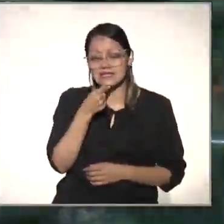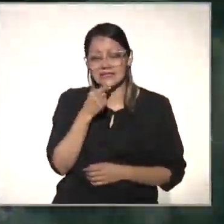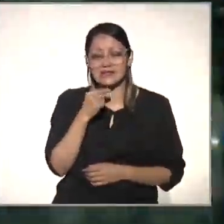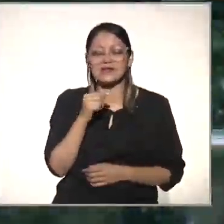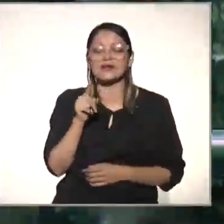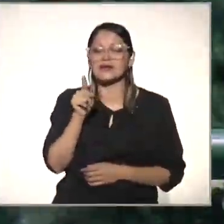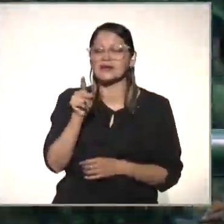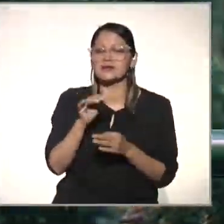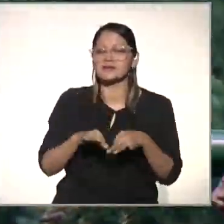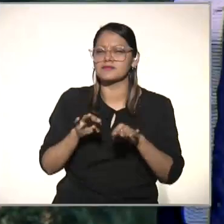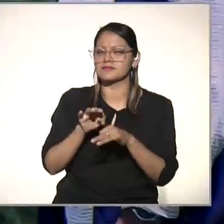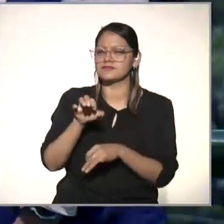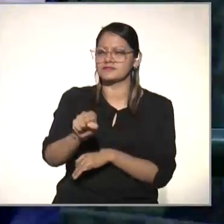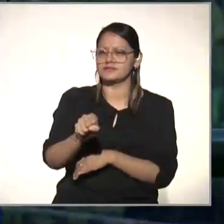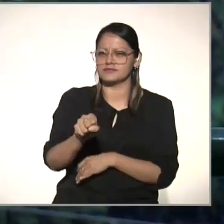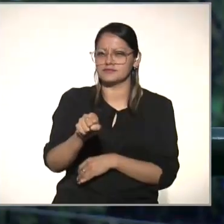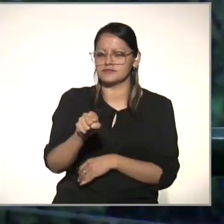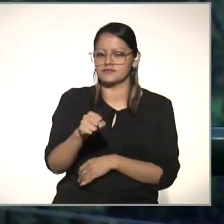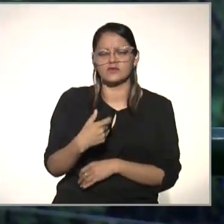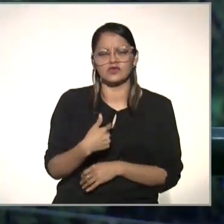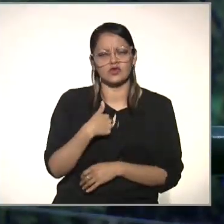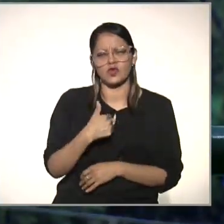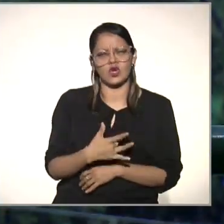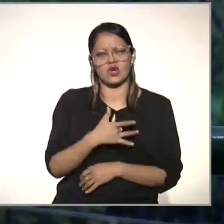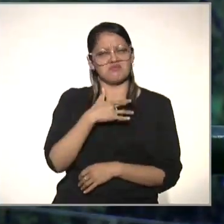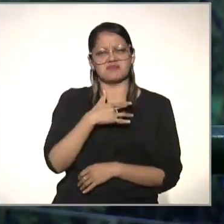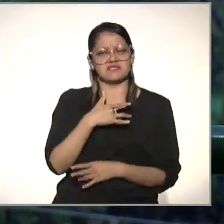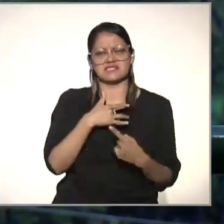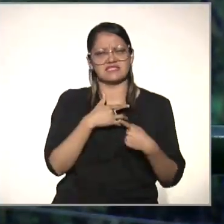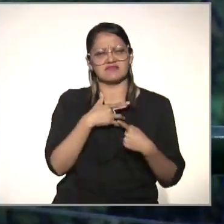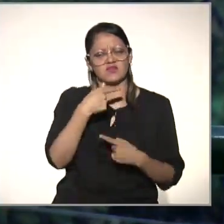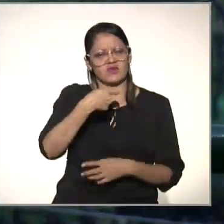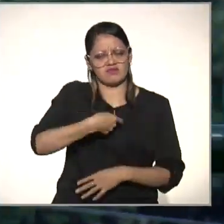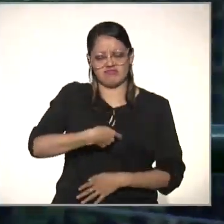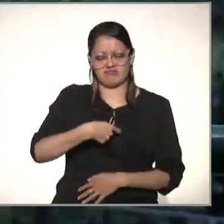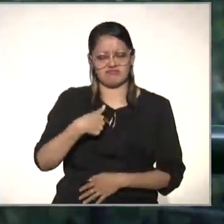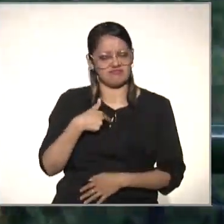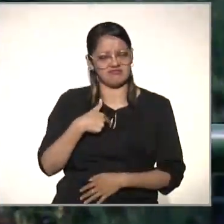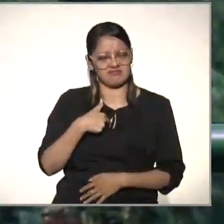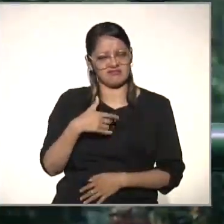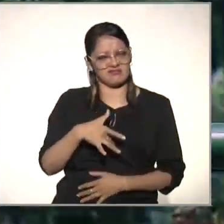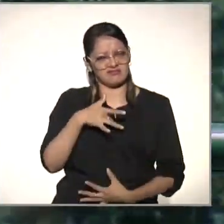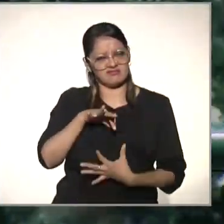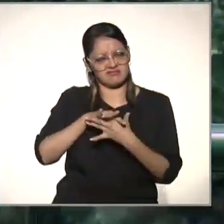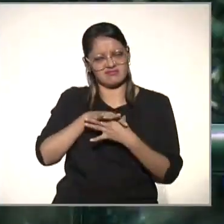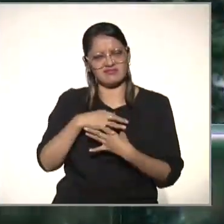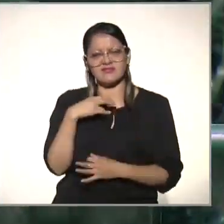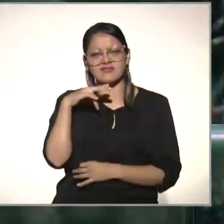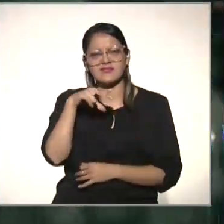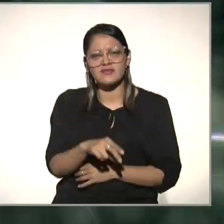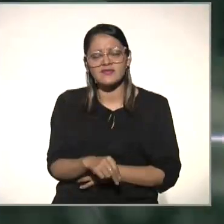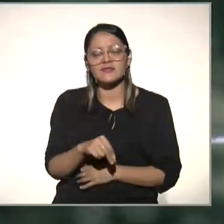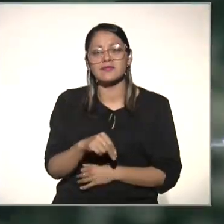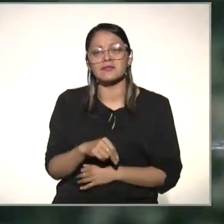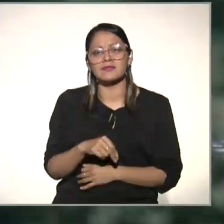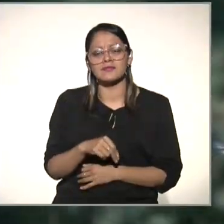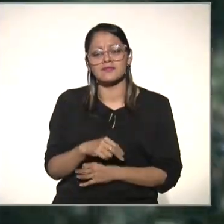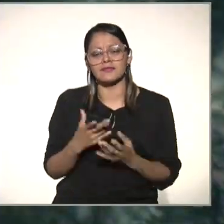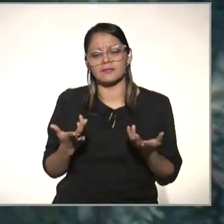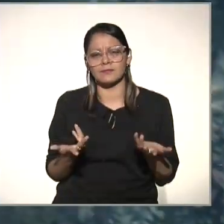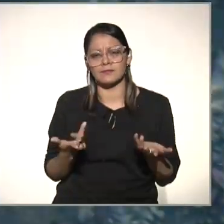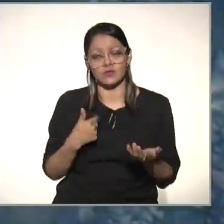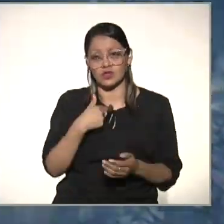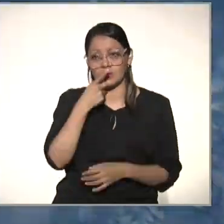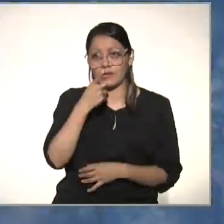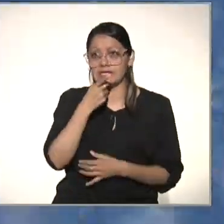esta parte de no me siento identificado con mi género y quisiera, ¿por qué no te lo van a decir así?